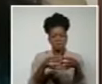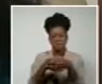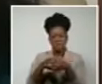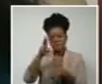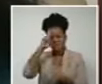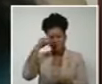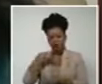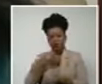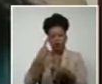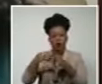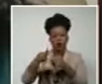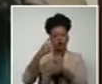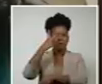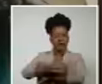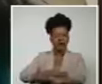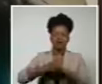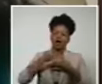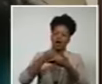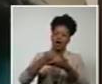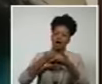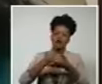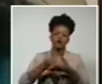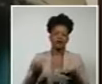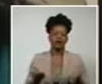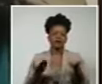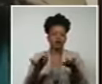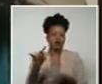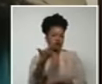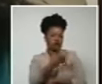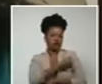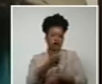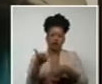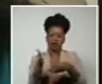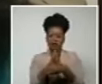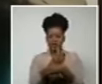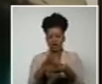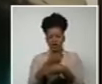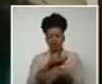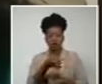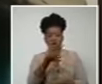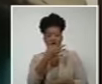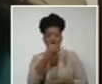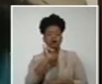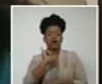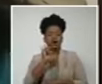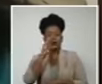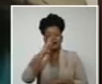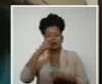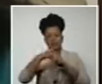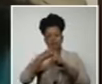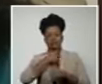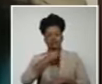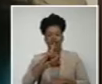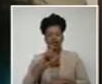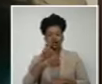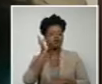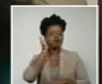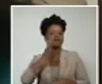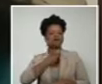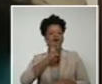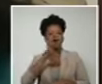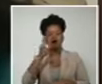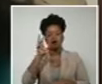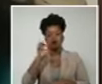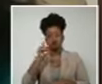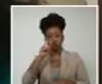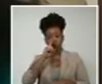otros países, que ha desarrollado interferón, que ha sido uno de los medicamentos comprobados científicamente que